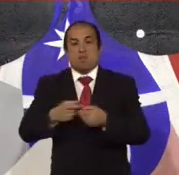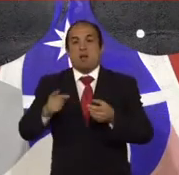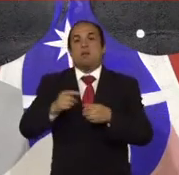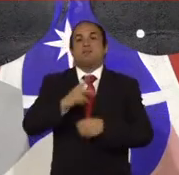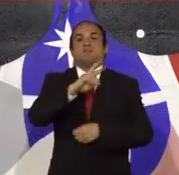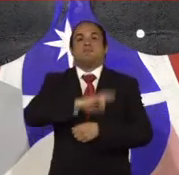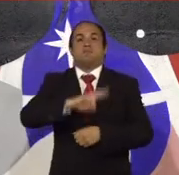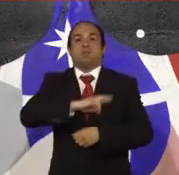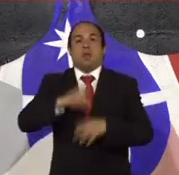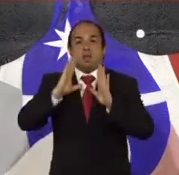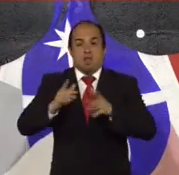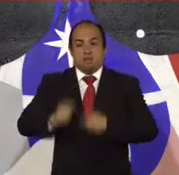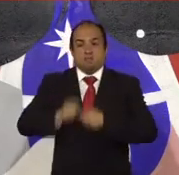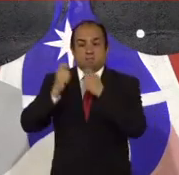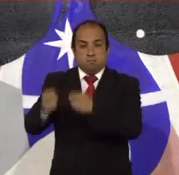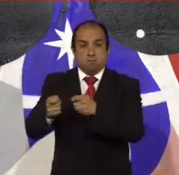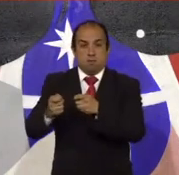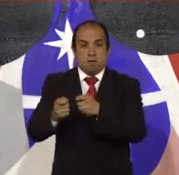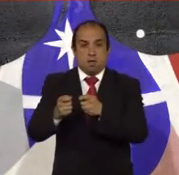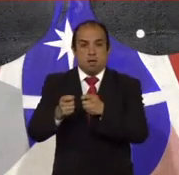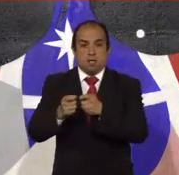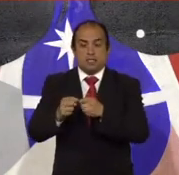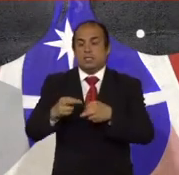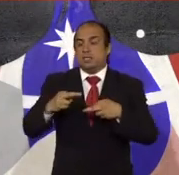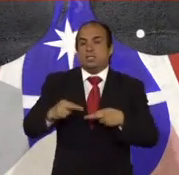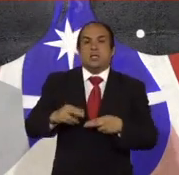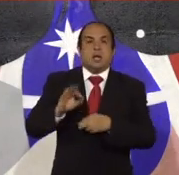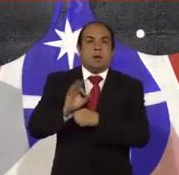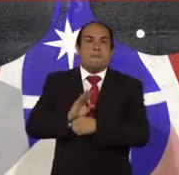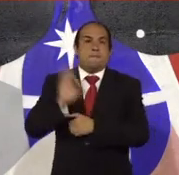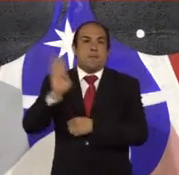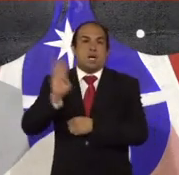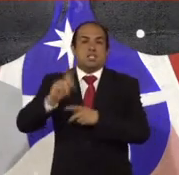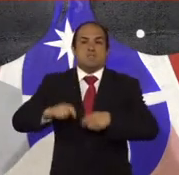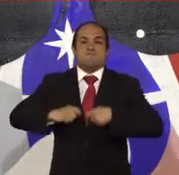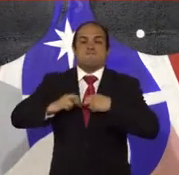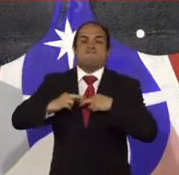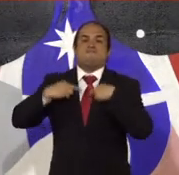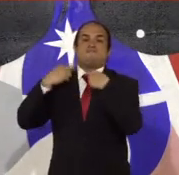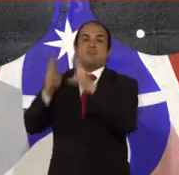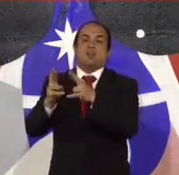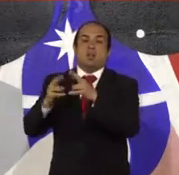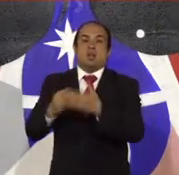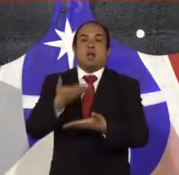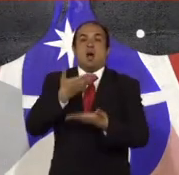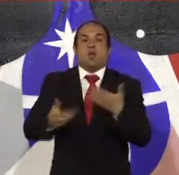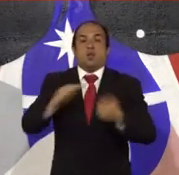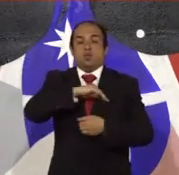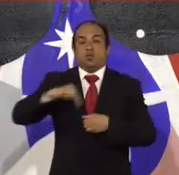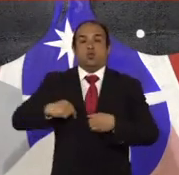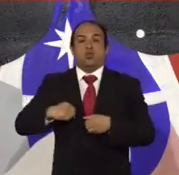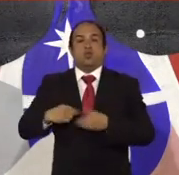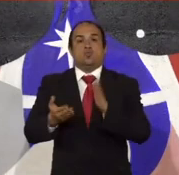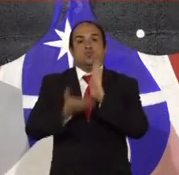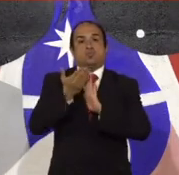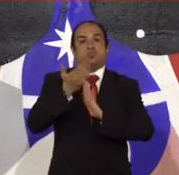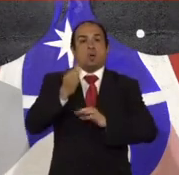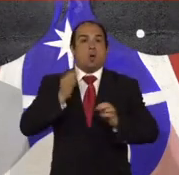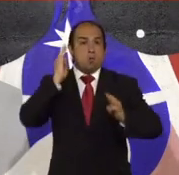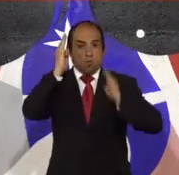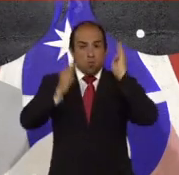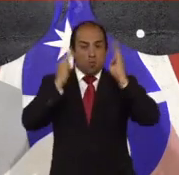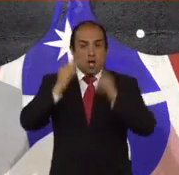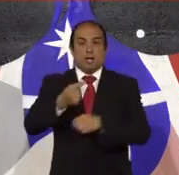dado. Además, prácticamente regalado el terreno. Y hoy ahí estamos construyendo un museo